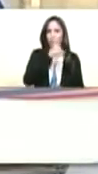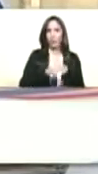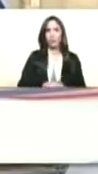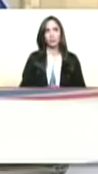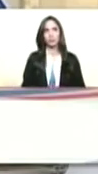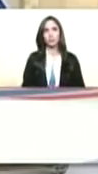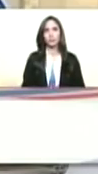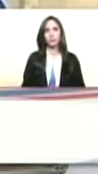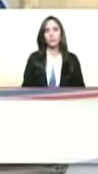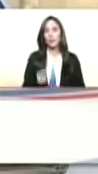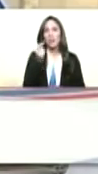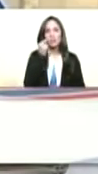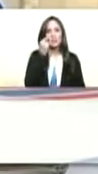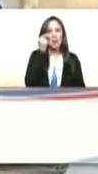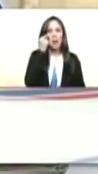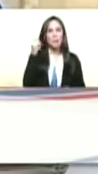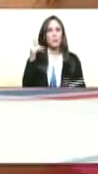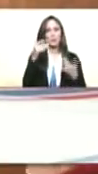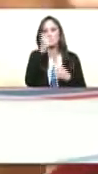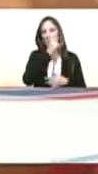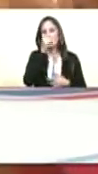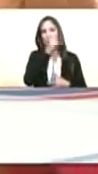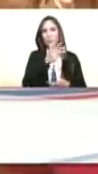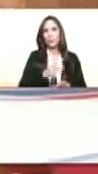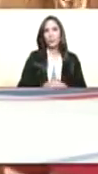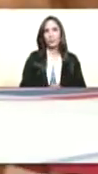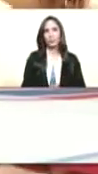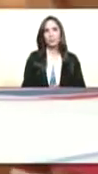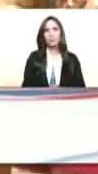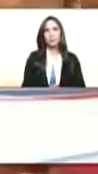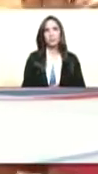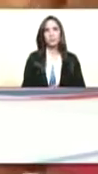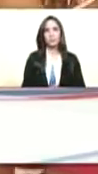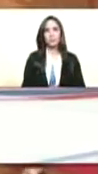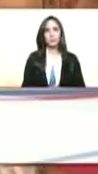Caretabla, santo. Tú sí eres caretabla, ¿vale?